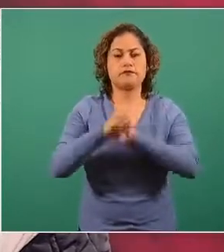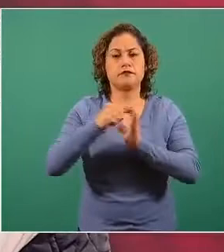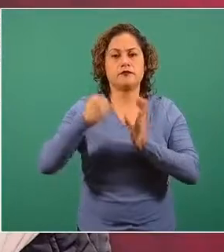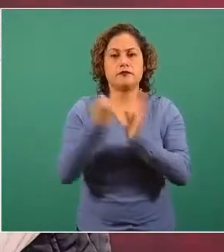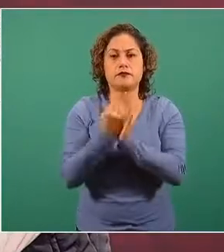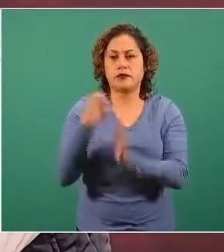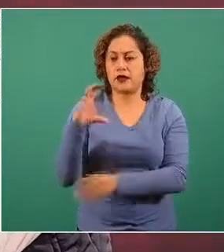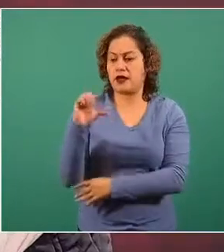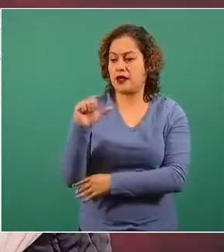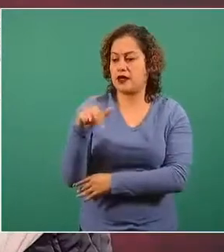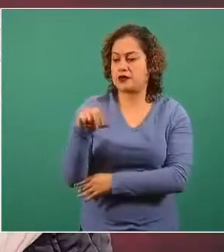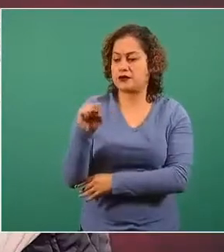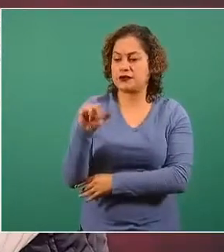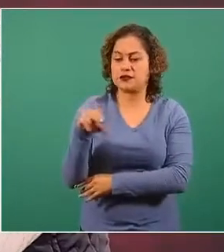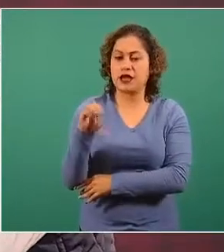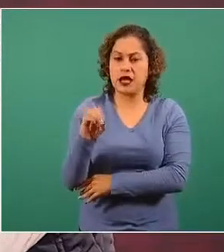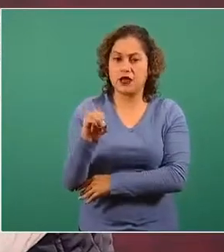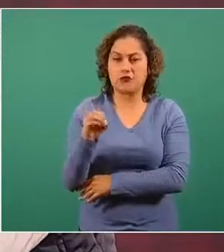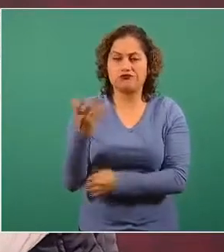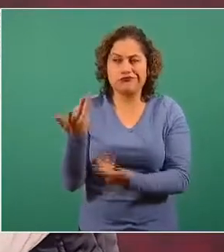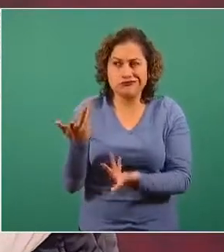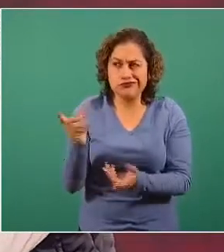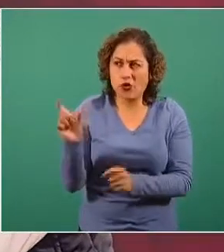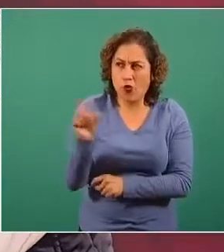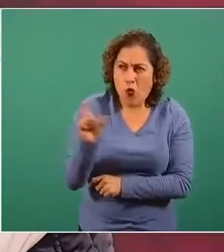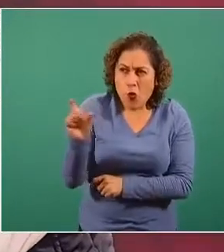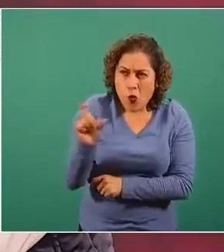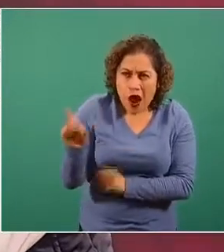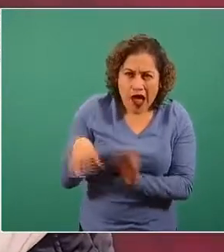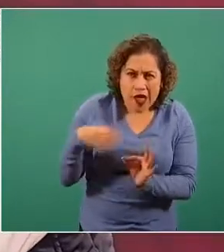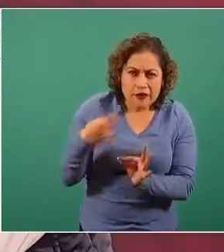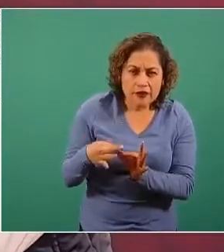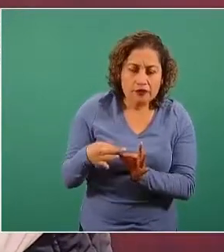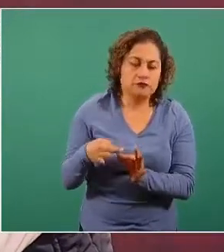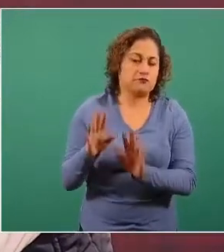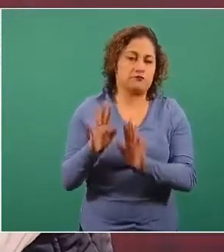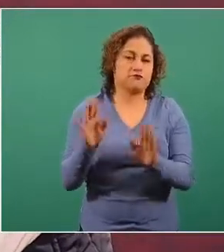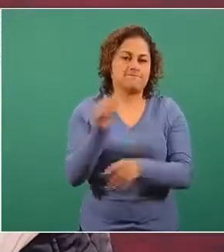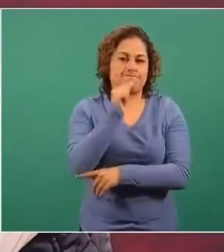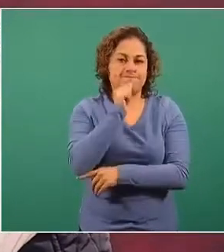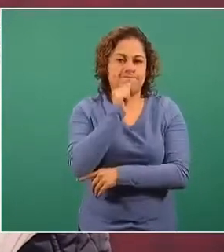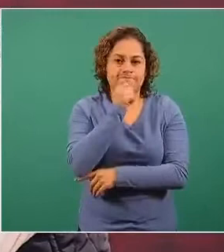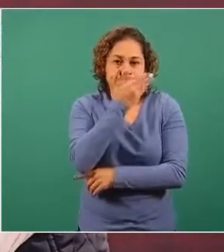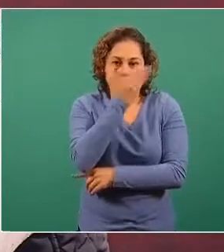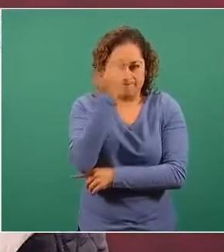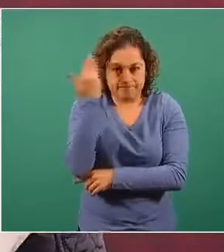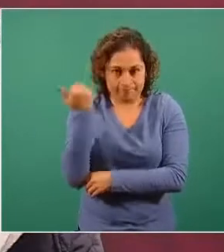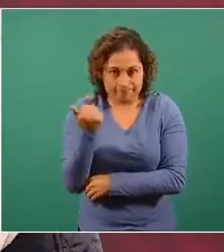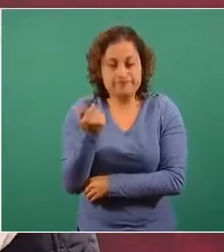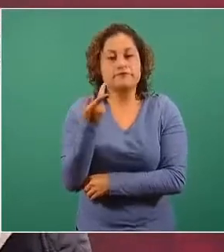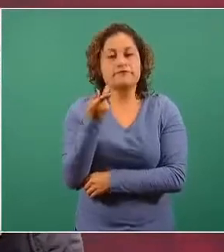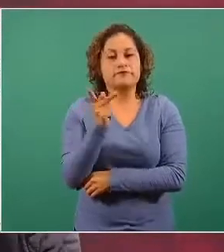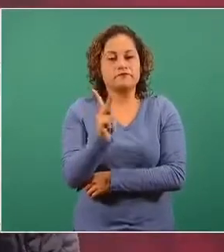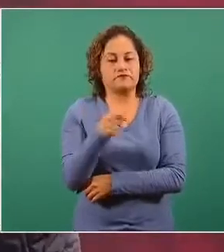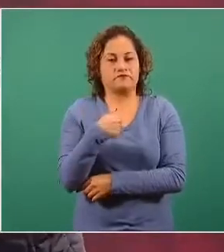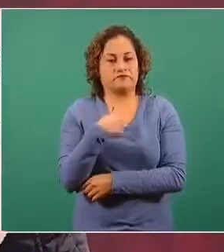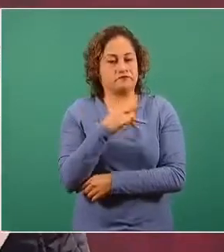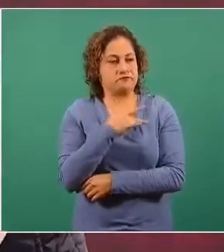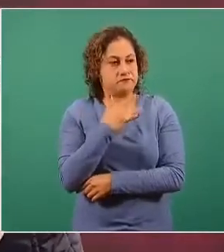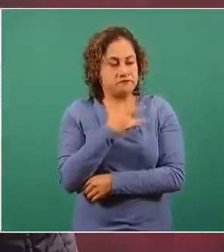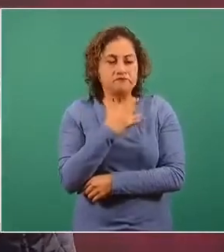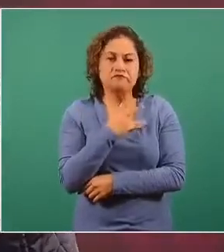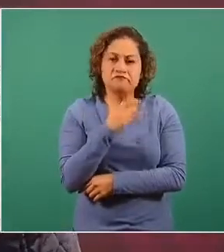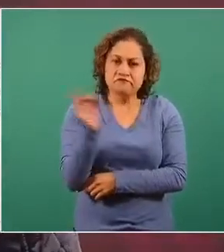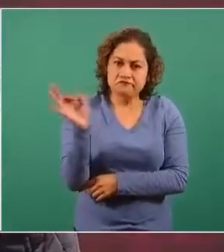tengo la información sobre cuándo empezarían ya a distribuirse, pero lo más seguro es